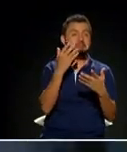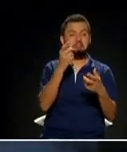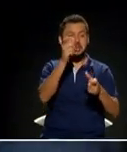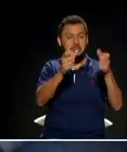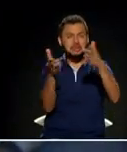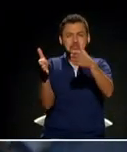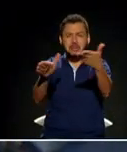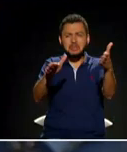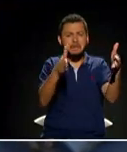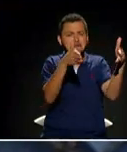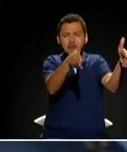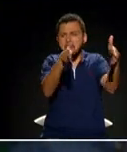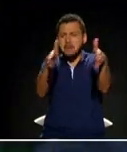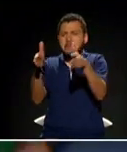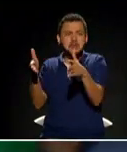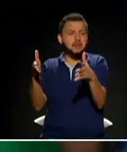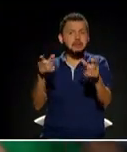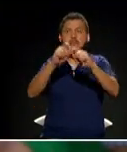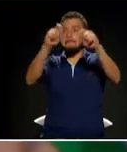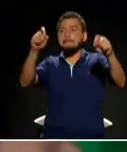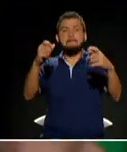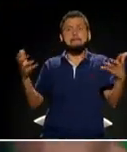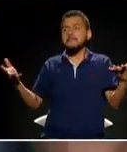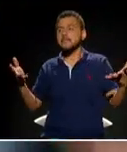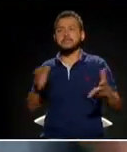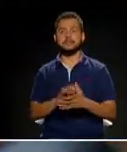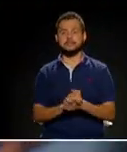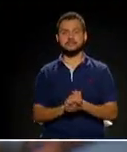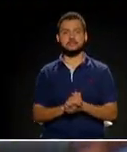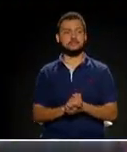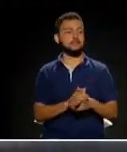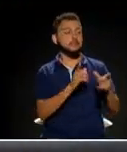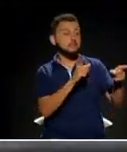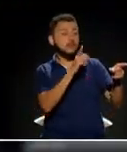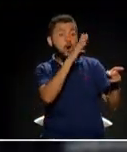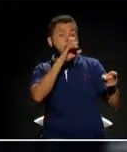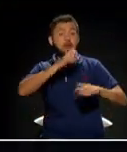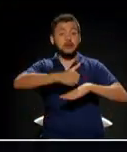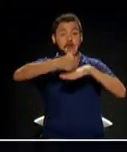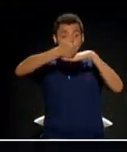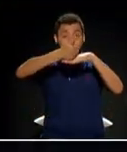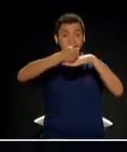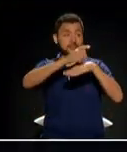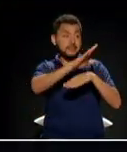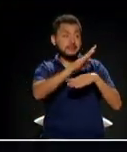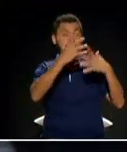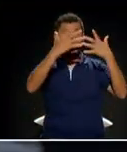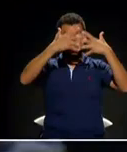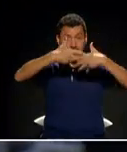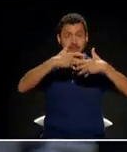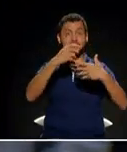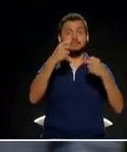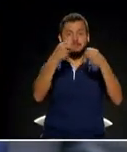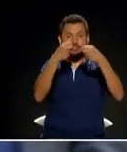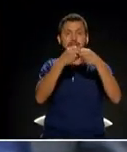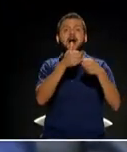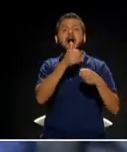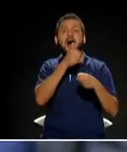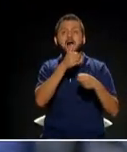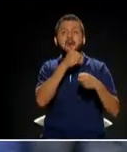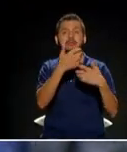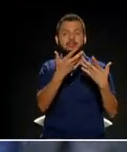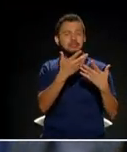yo tengo toda la confianza en los informes que ha entregado el gerente de empresas públicas primero frente a la respuesta de la aseguradora